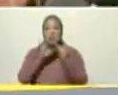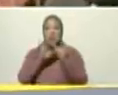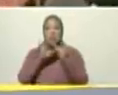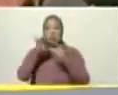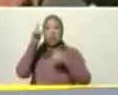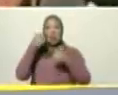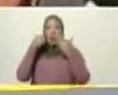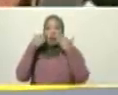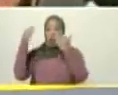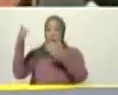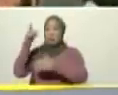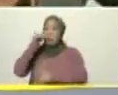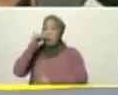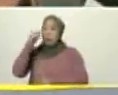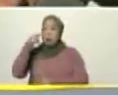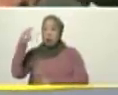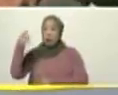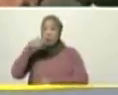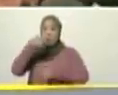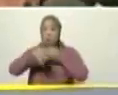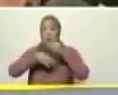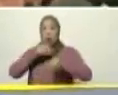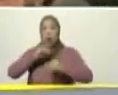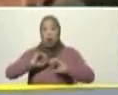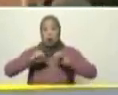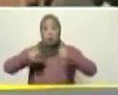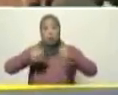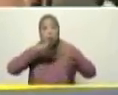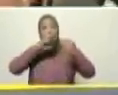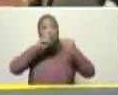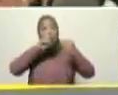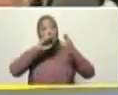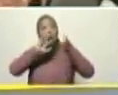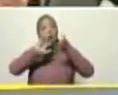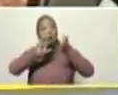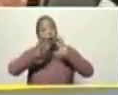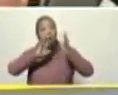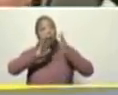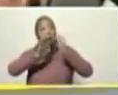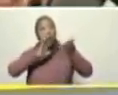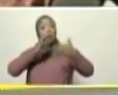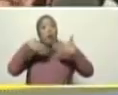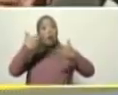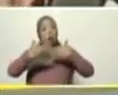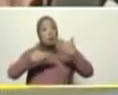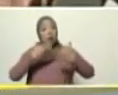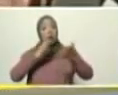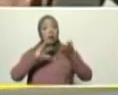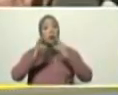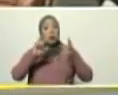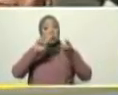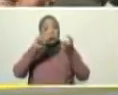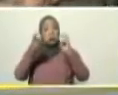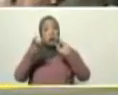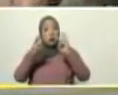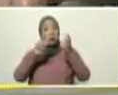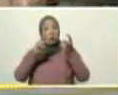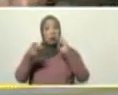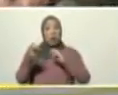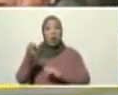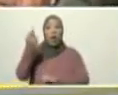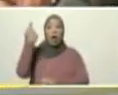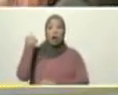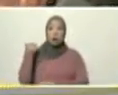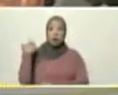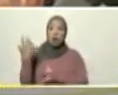Isaías Rodríguez empezó a hablar y a darle vuelta al tema, lo que sucedió ayer en Puente